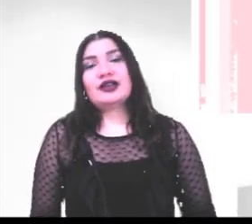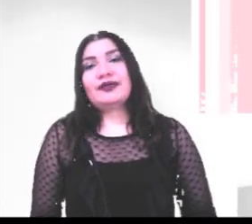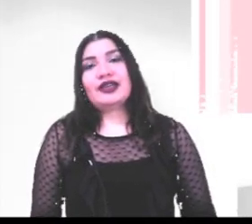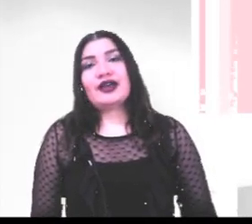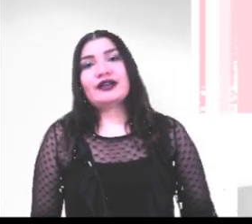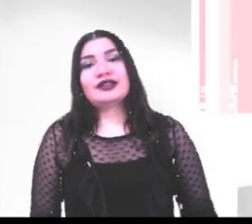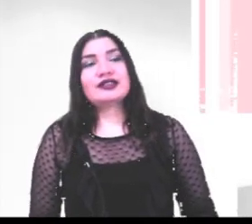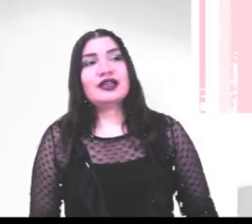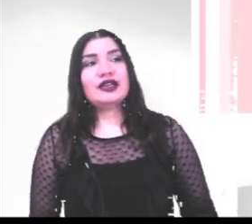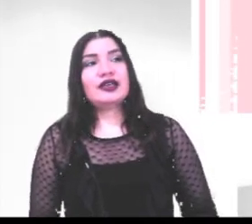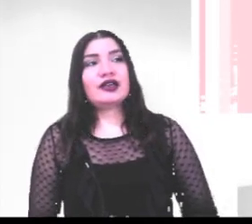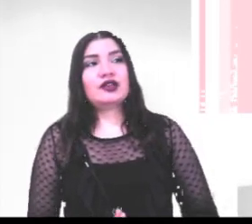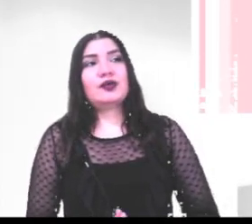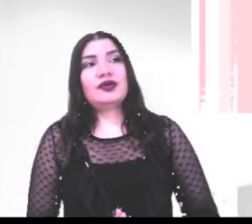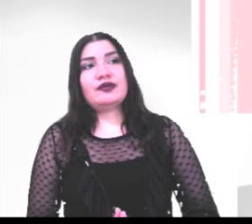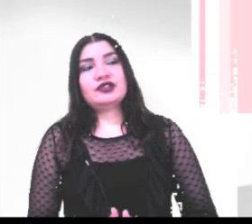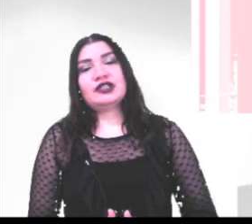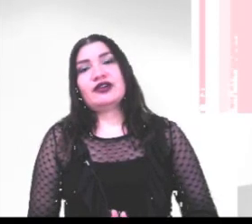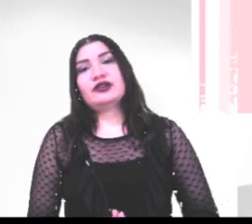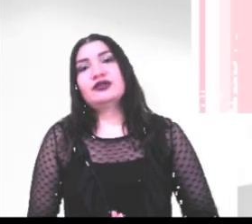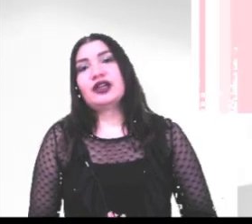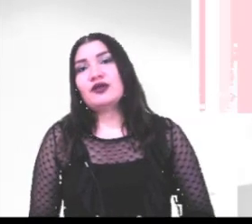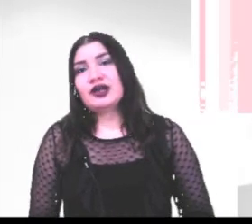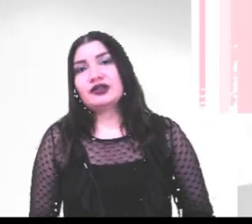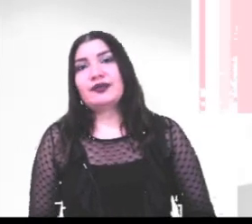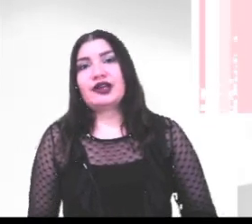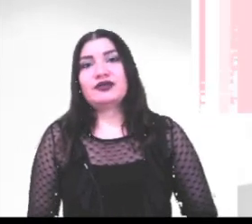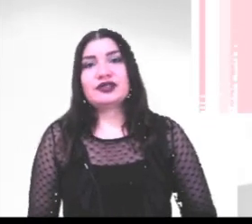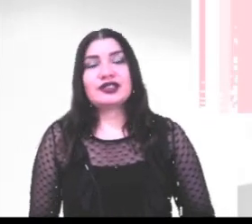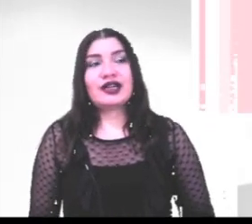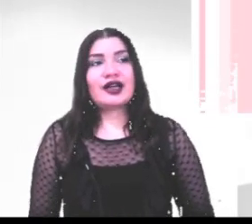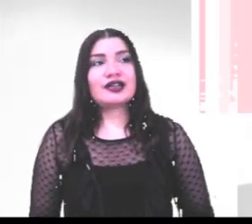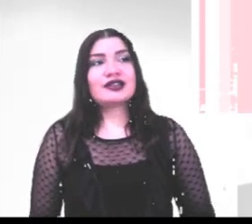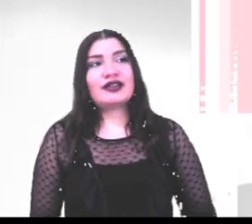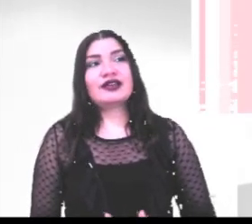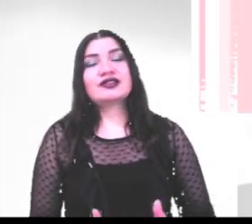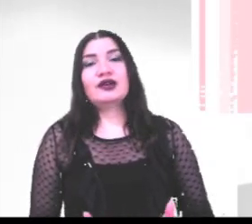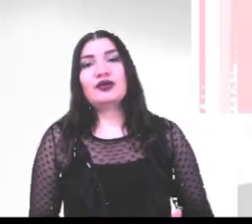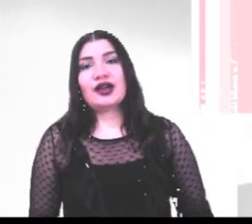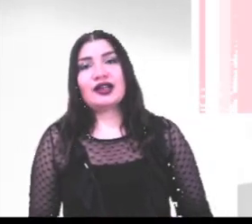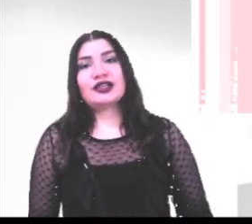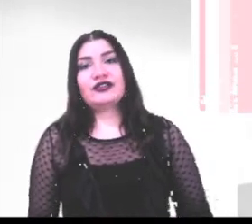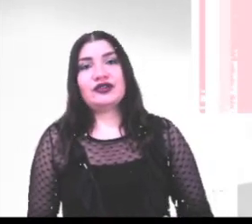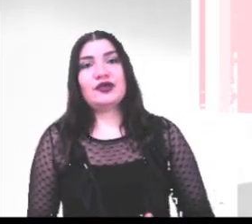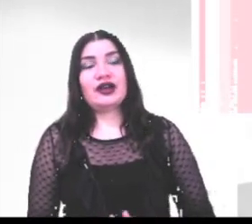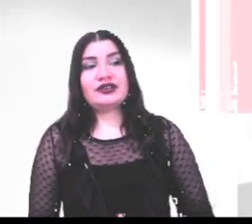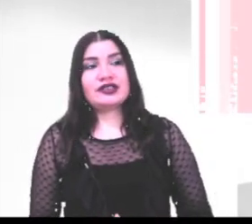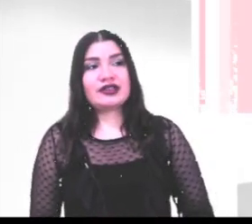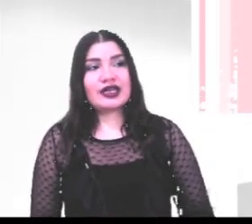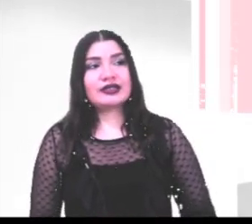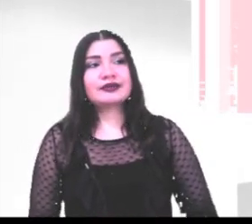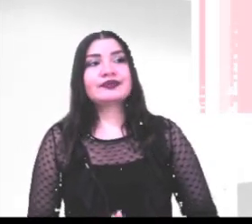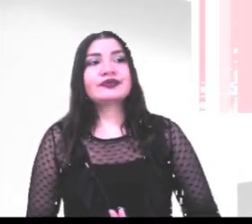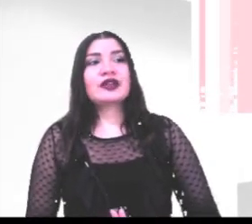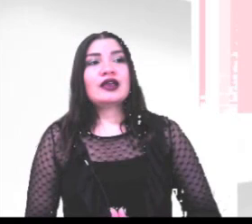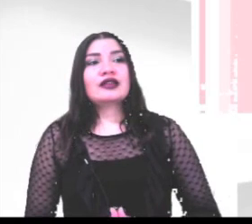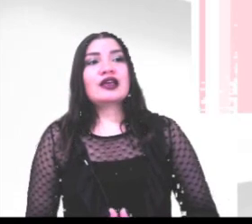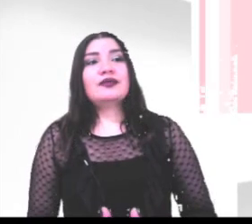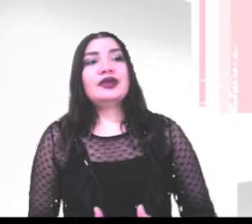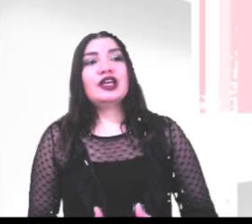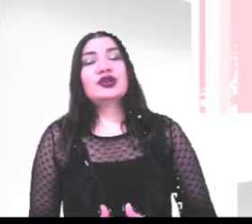esas bellas artesanías que nos podemos llevar un recuerdo para nuestra casa de ese lugar que fuimos a visitar